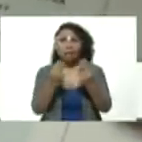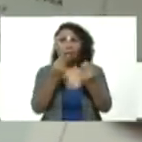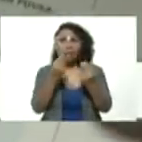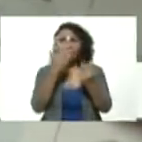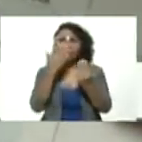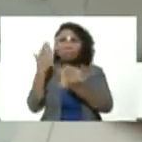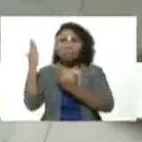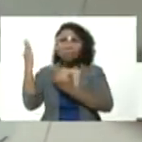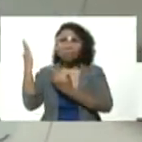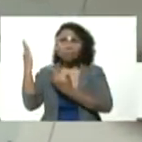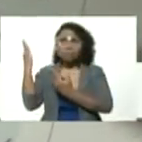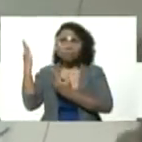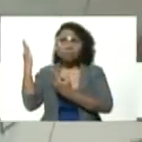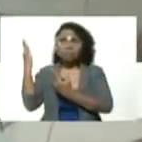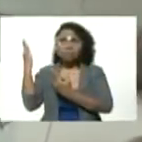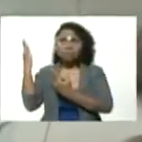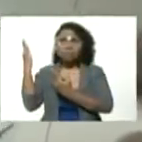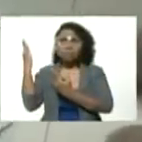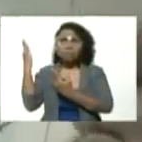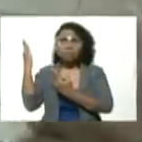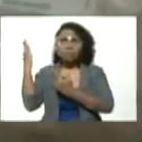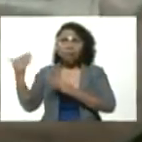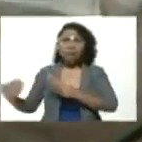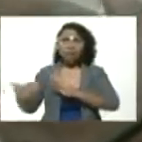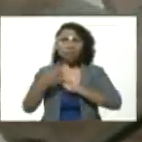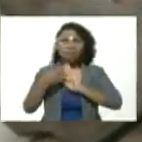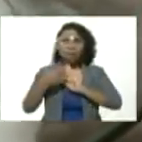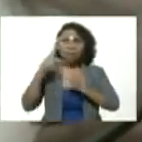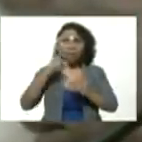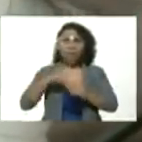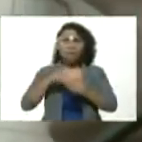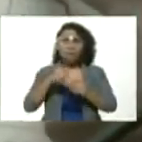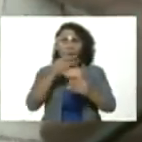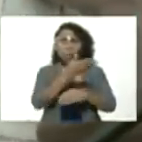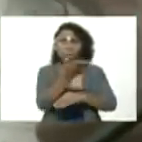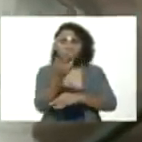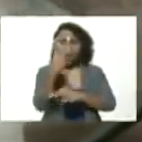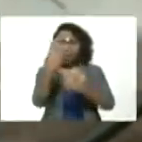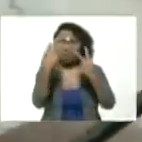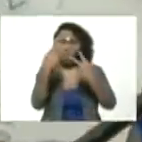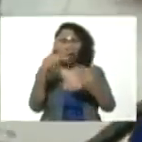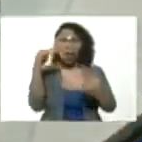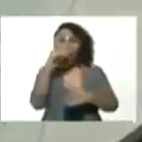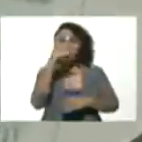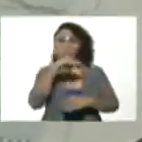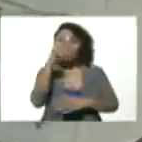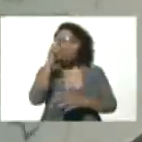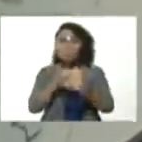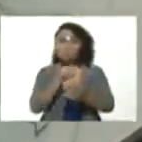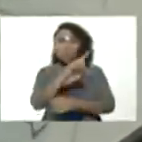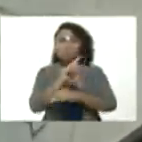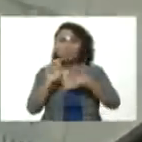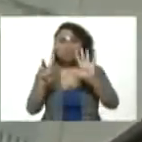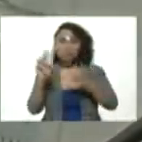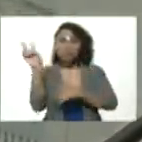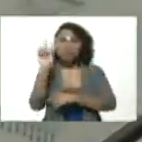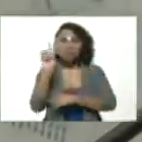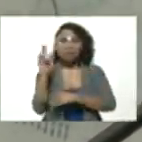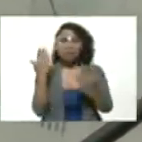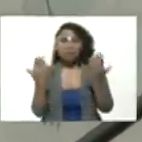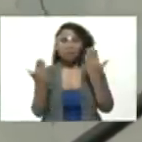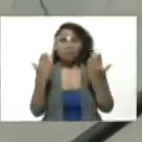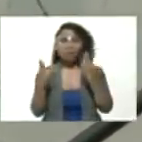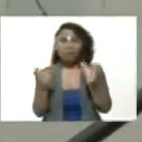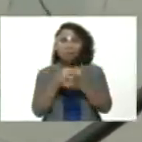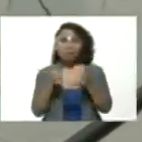dijeron, afectar PDVSA. Si ustedes ven, hasta octubre de 2017, Venezuela comparado con lo que se llama el